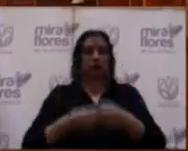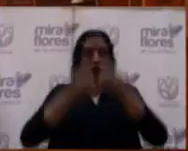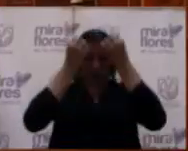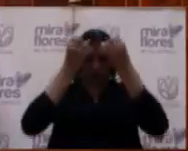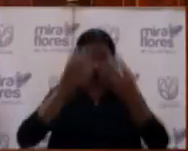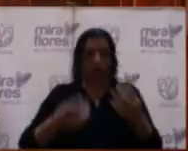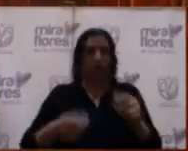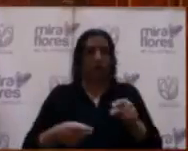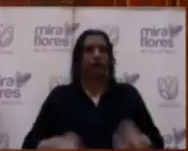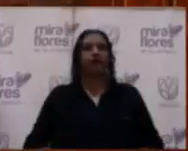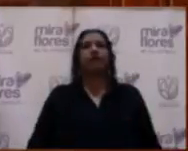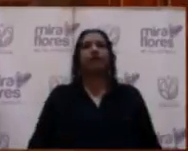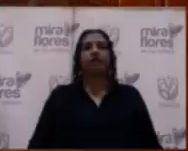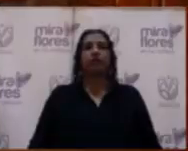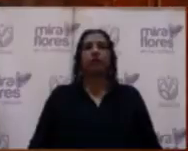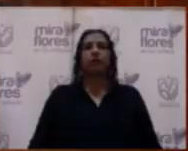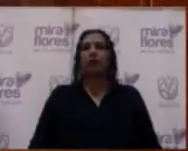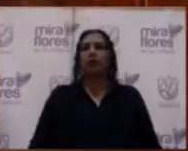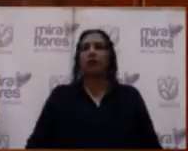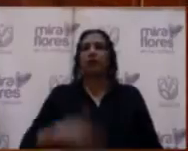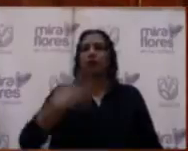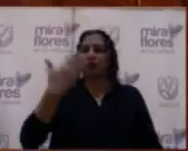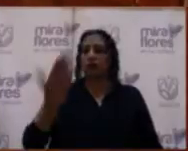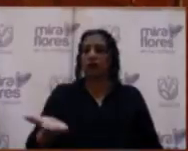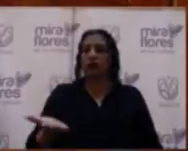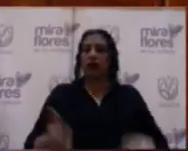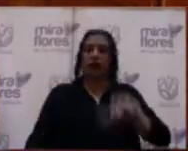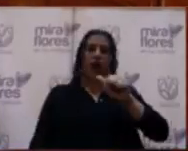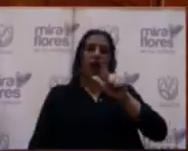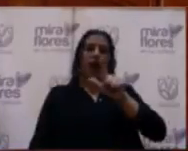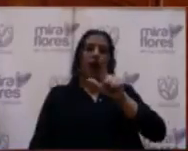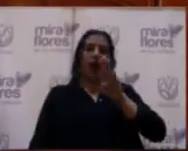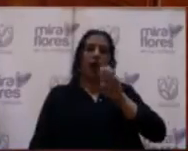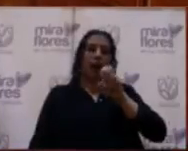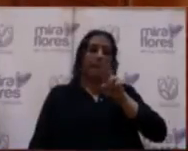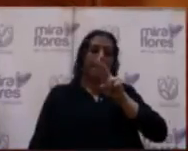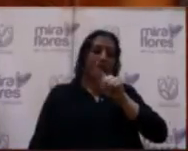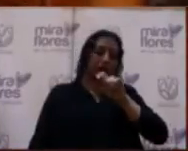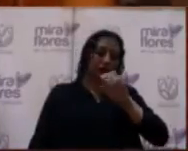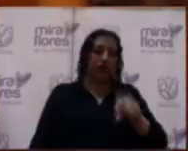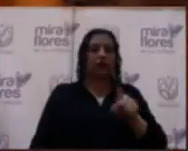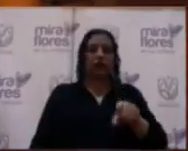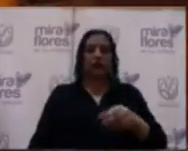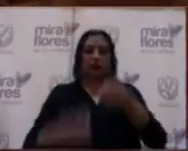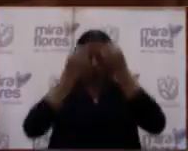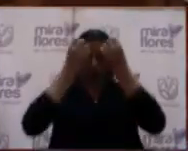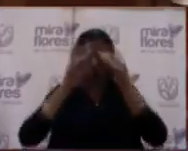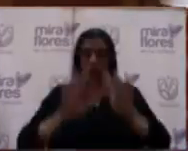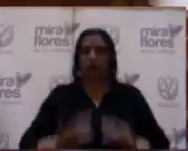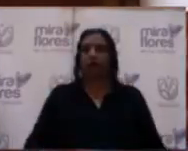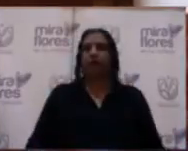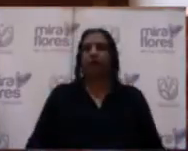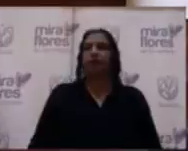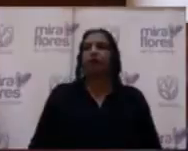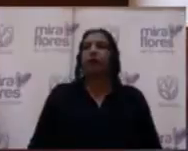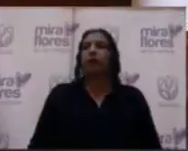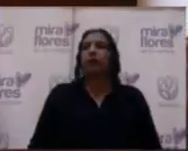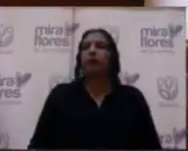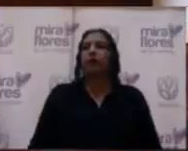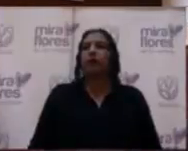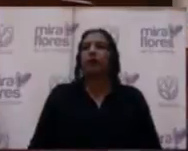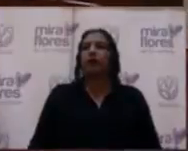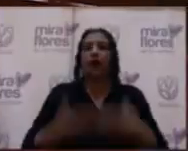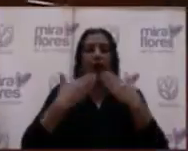hecho usted, ¿no es cierto? Señor de Albertis tiene el uso de la palabra para hacer un informe. Gracias, señor